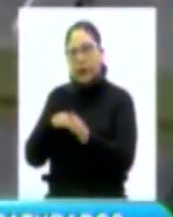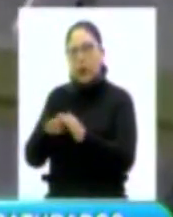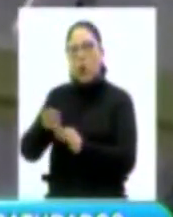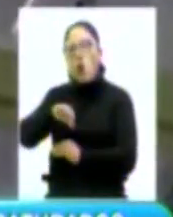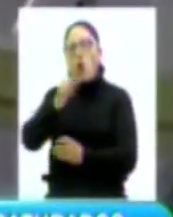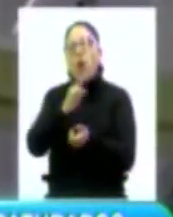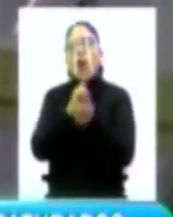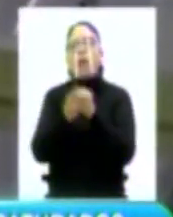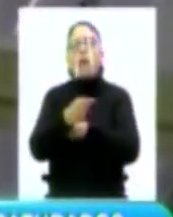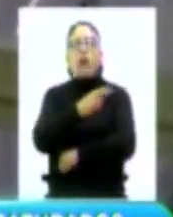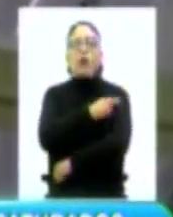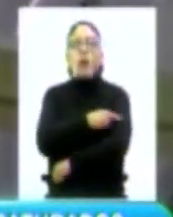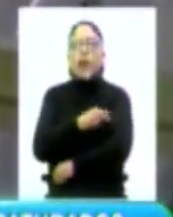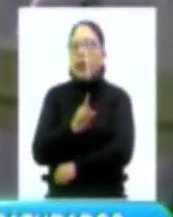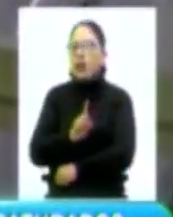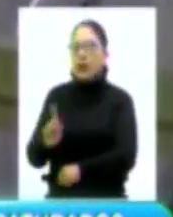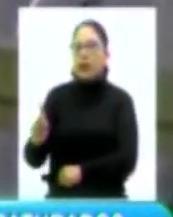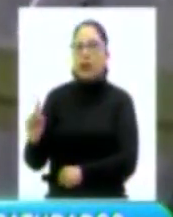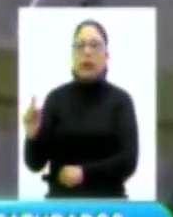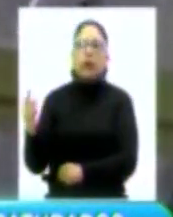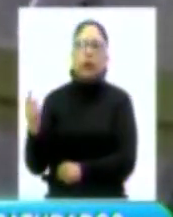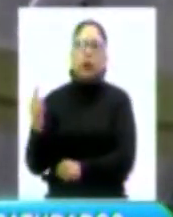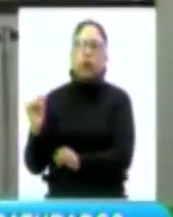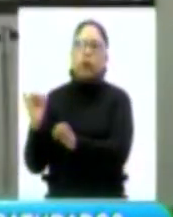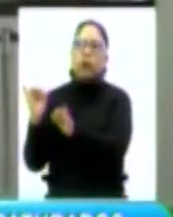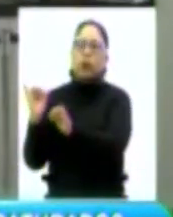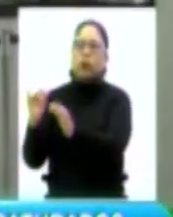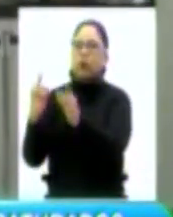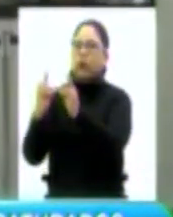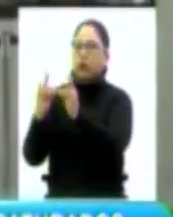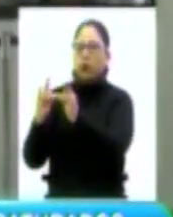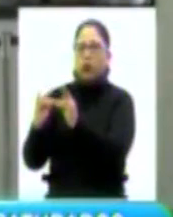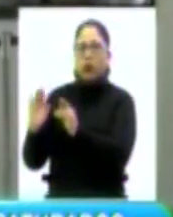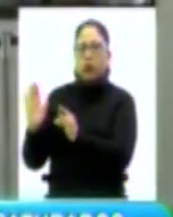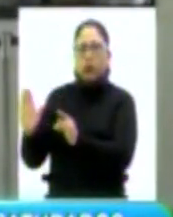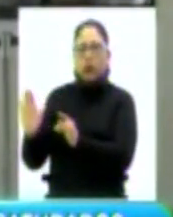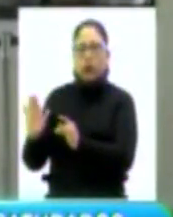adecuada. Eso debe existir una coordinación en los tres niveles, no solamente